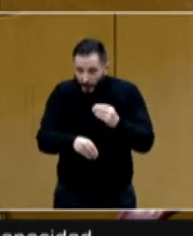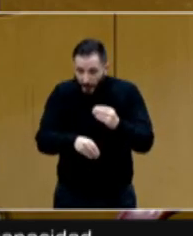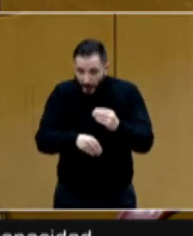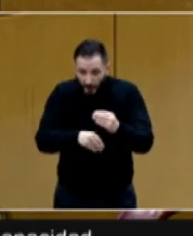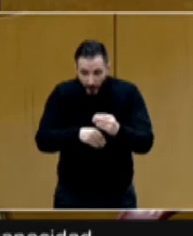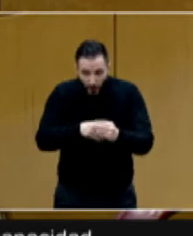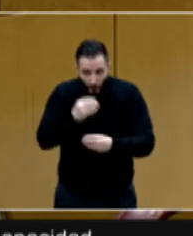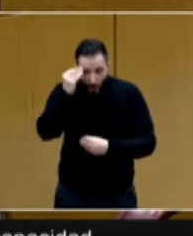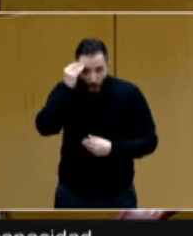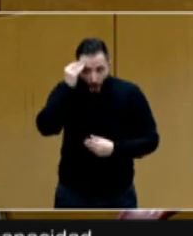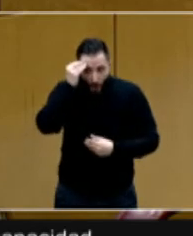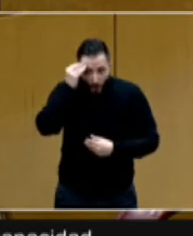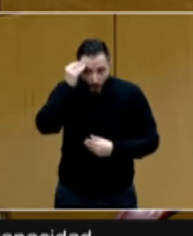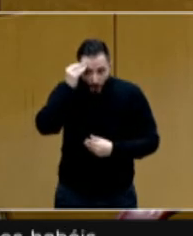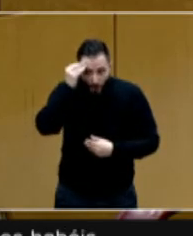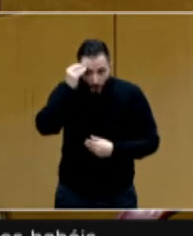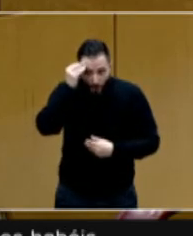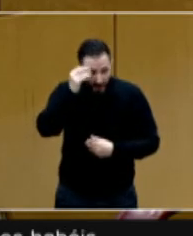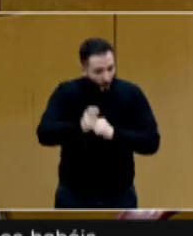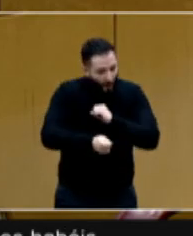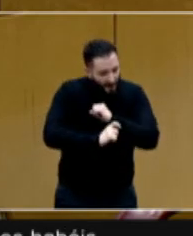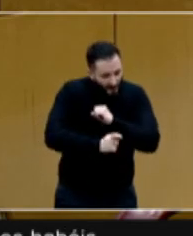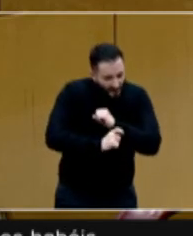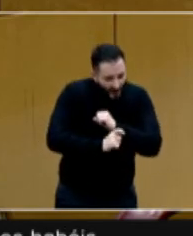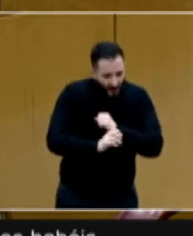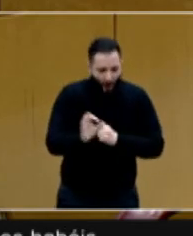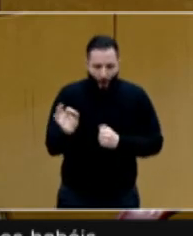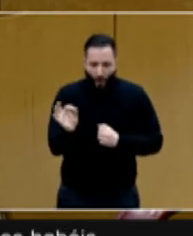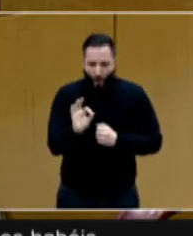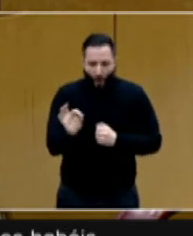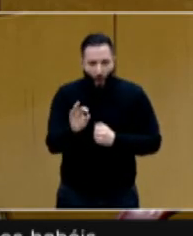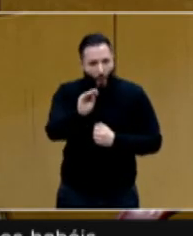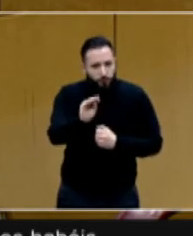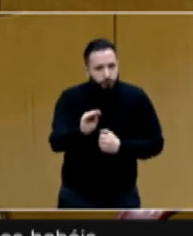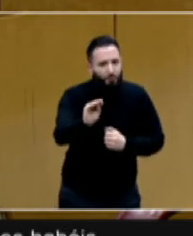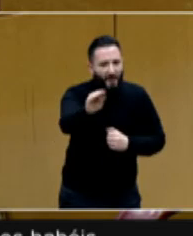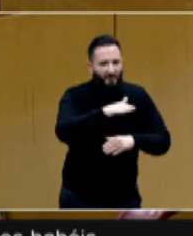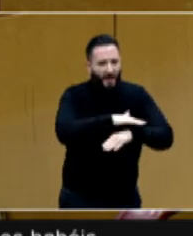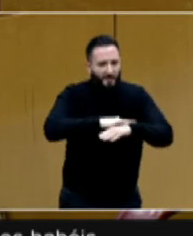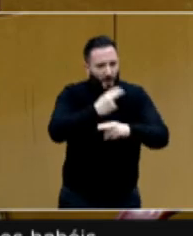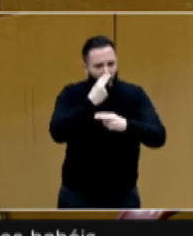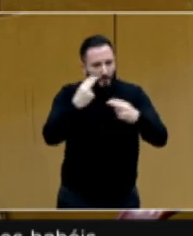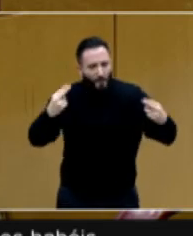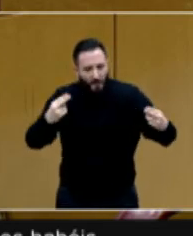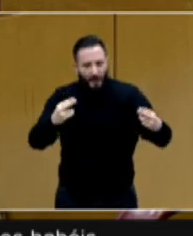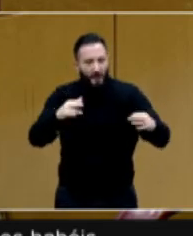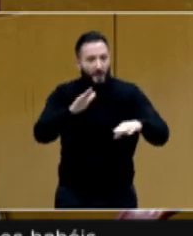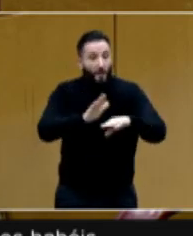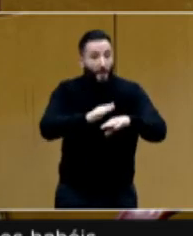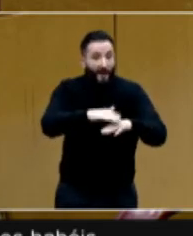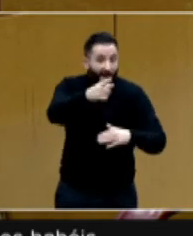pensado en algún tipo de estrategia en algún tipo de invocación a las administraciones públicas Sencillamente para que